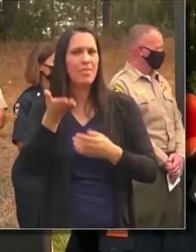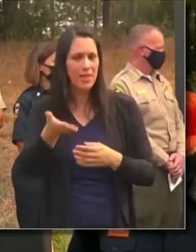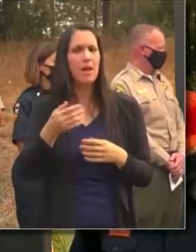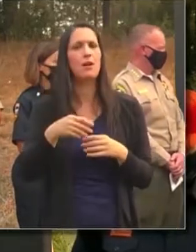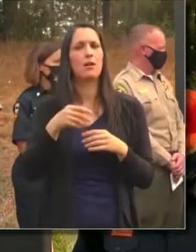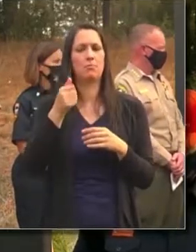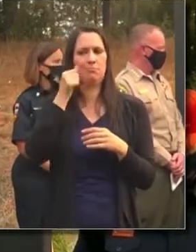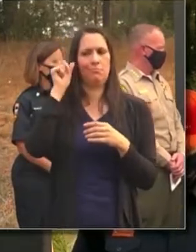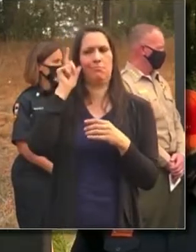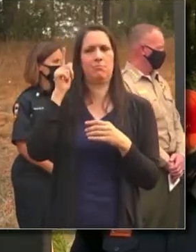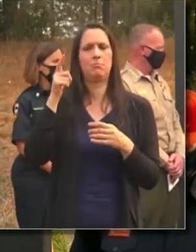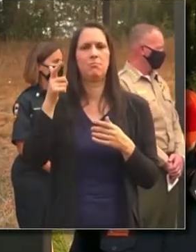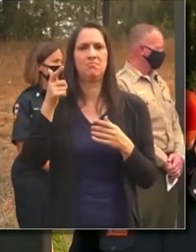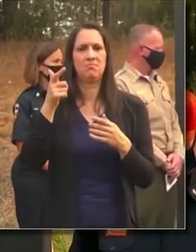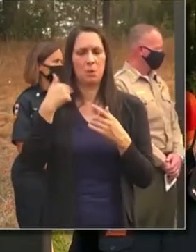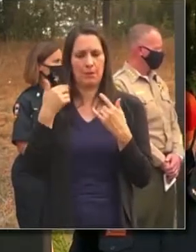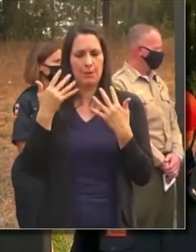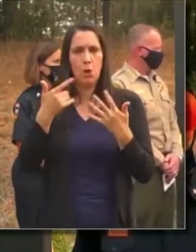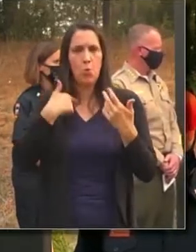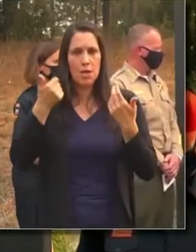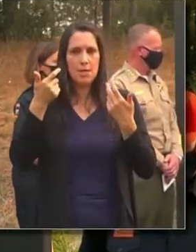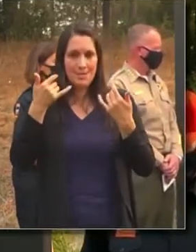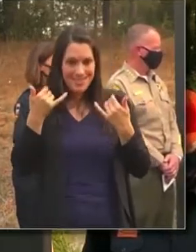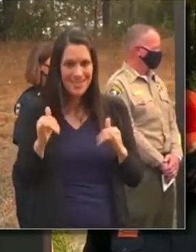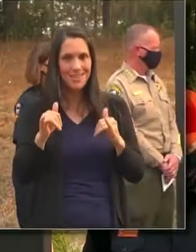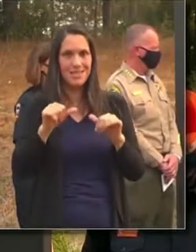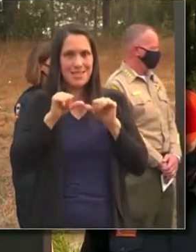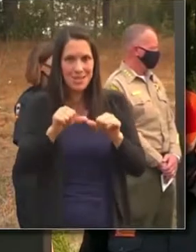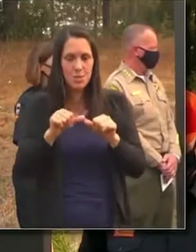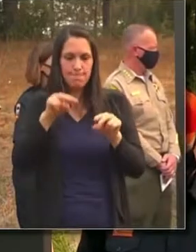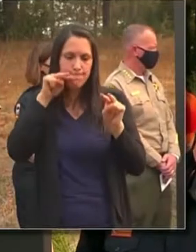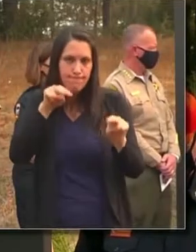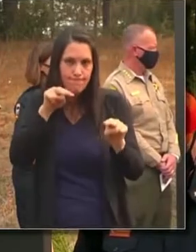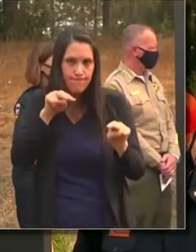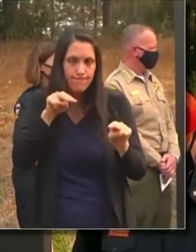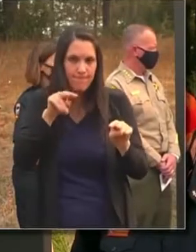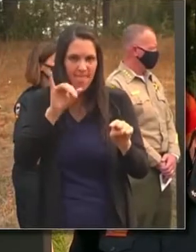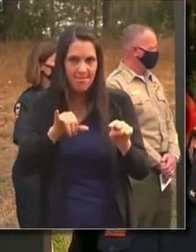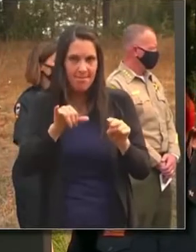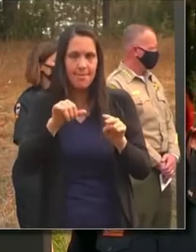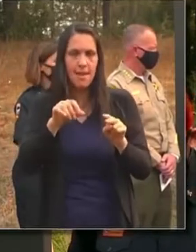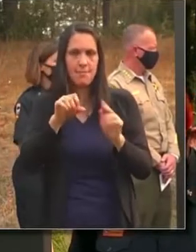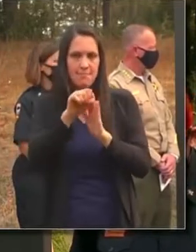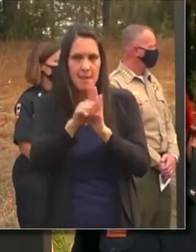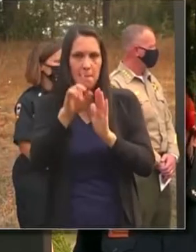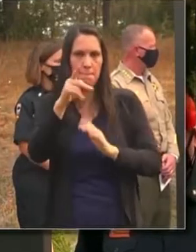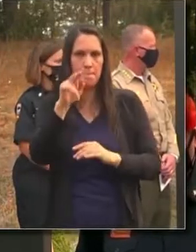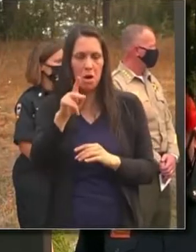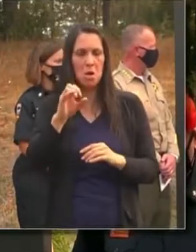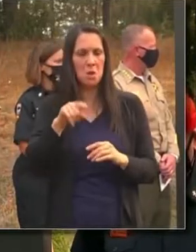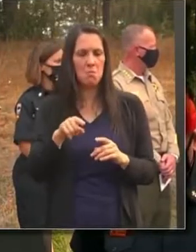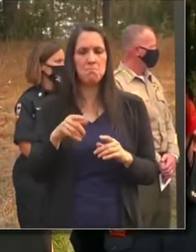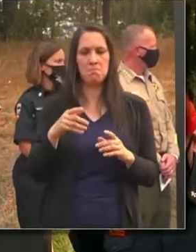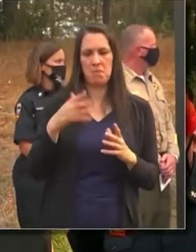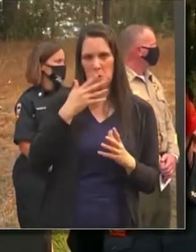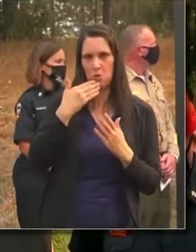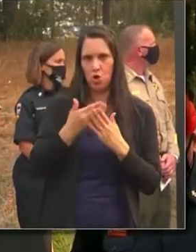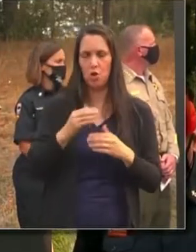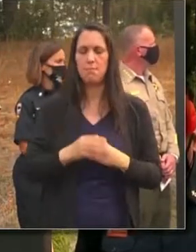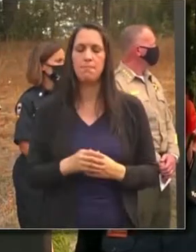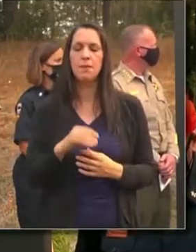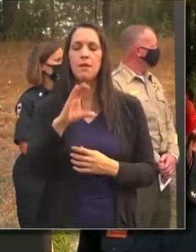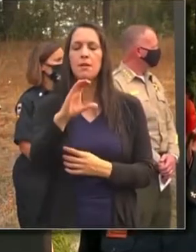que estamos todavía monitoreando el éxito de esa operación si eso se mantiene bien será muy bueno para nosotros